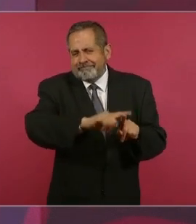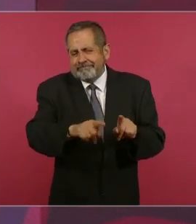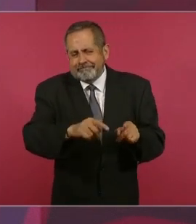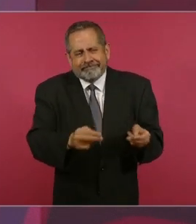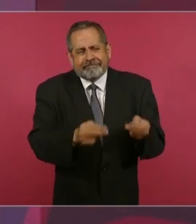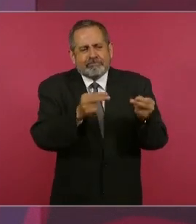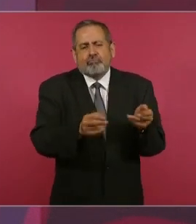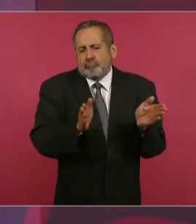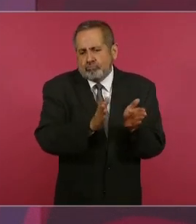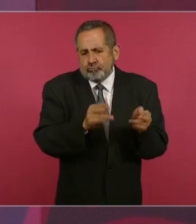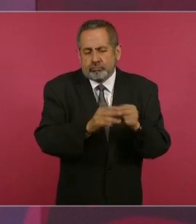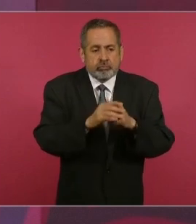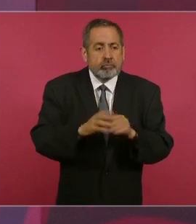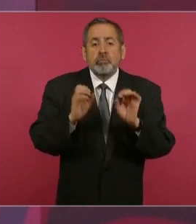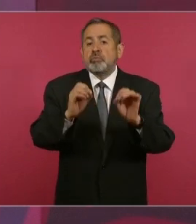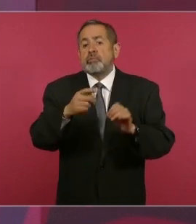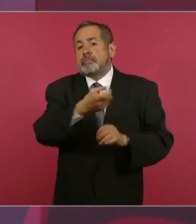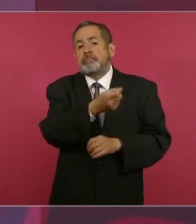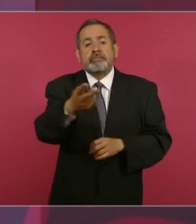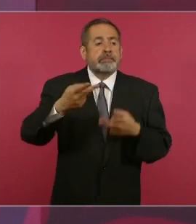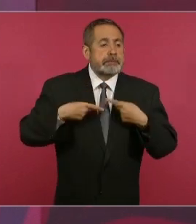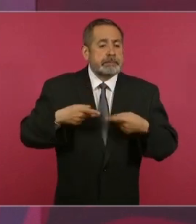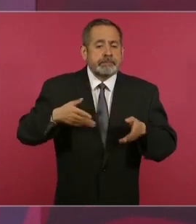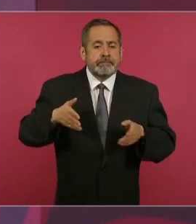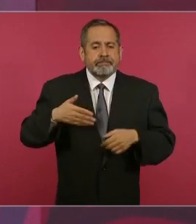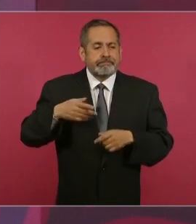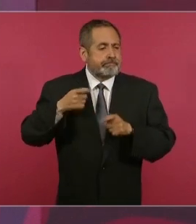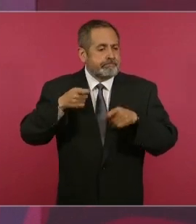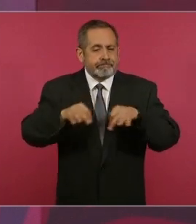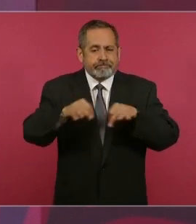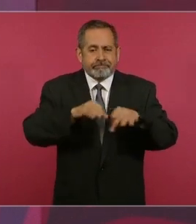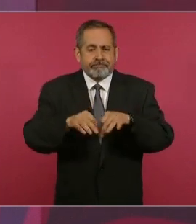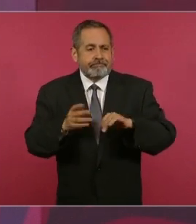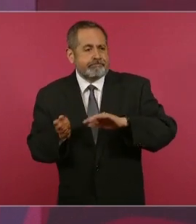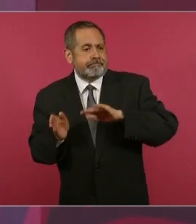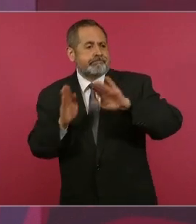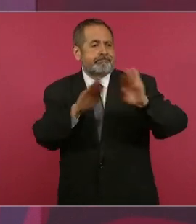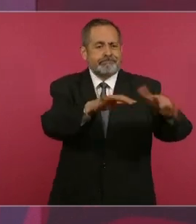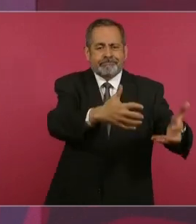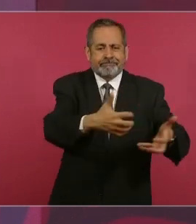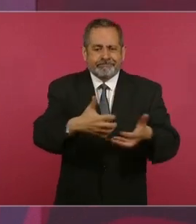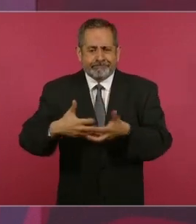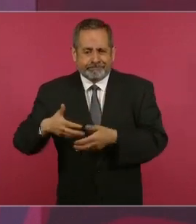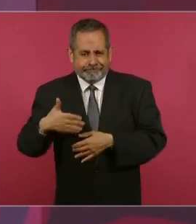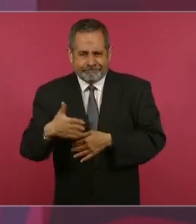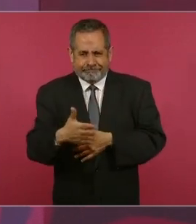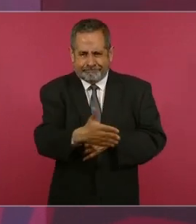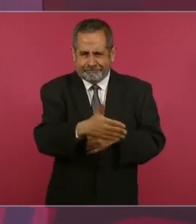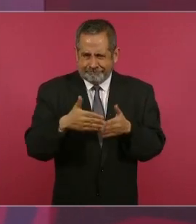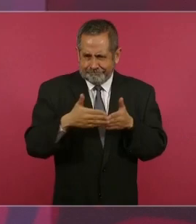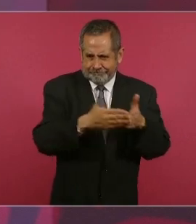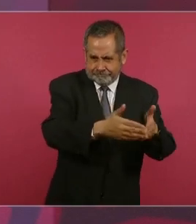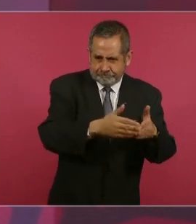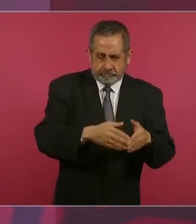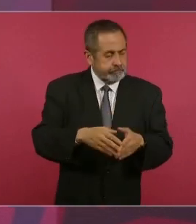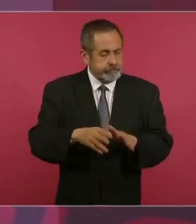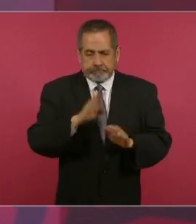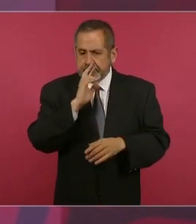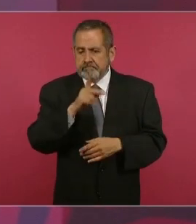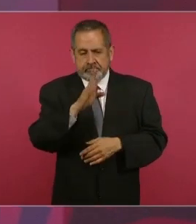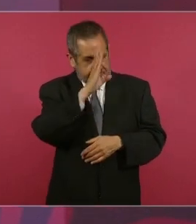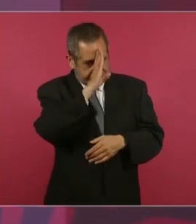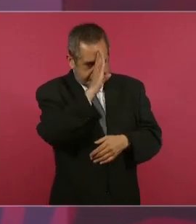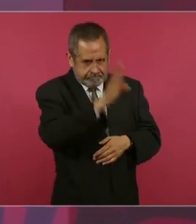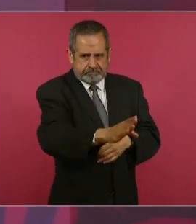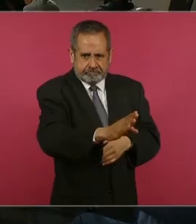incluso pescadores, se está contemplando entregarles de manera directa